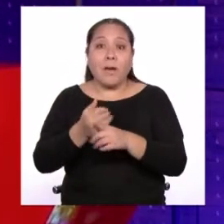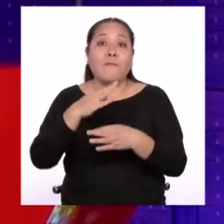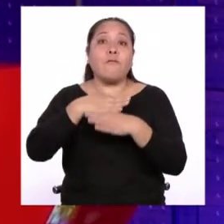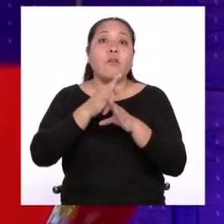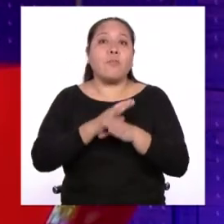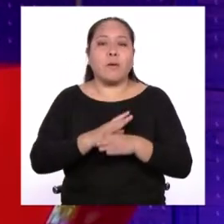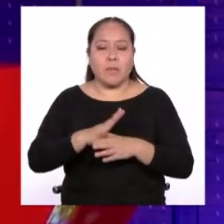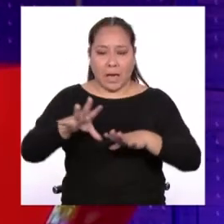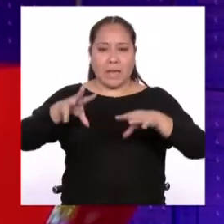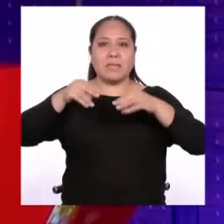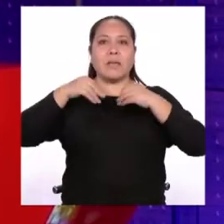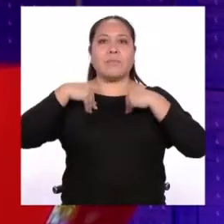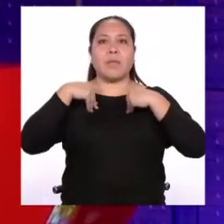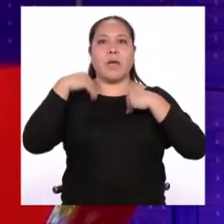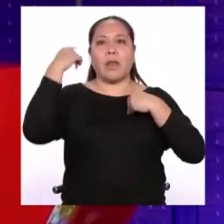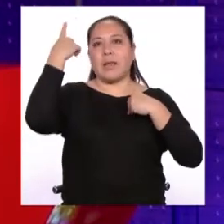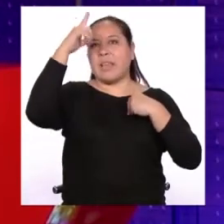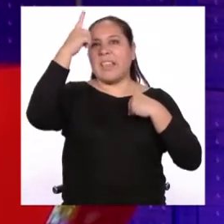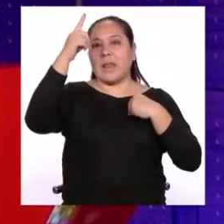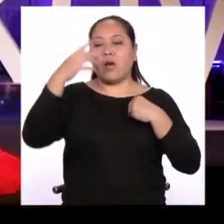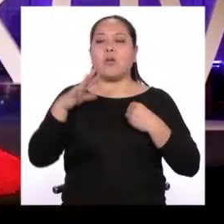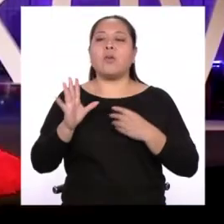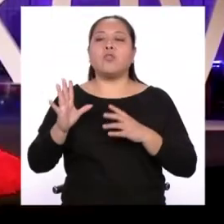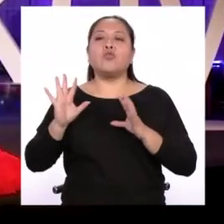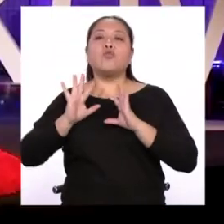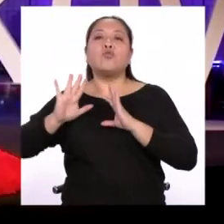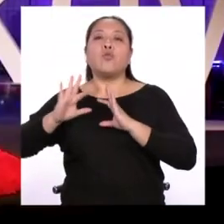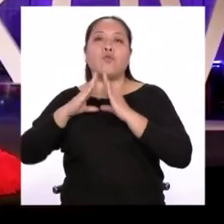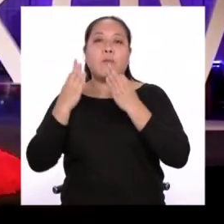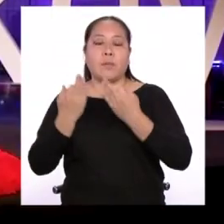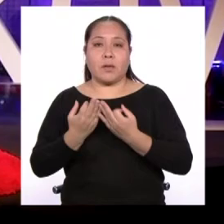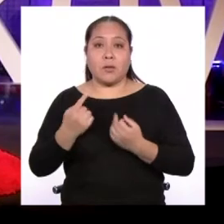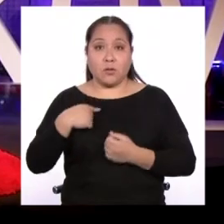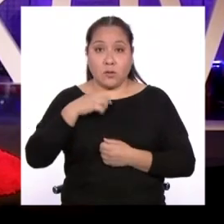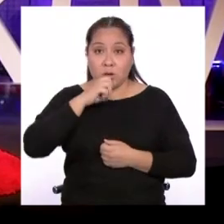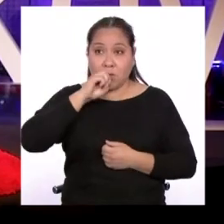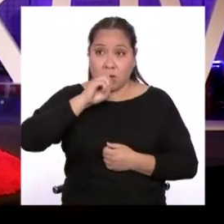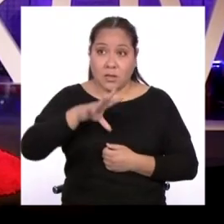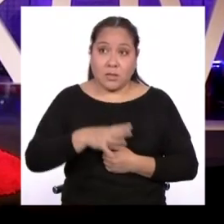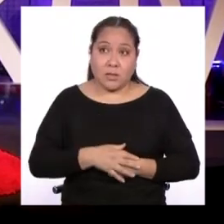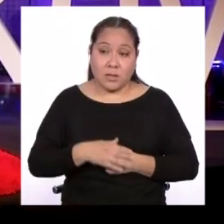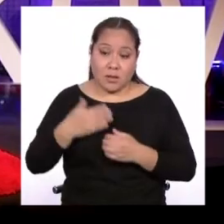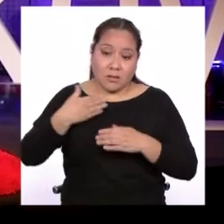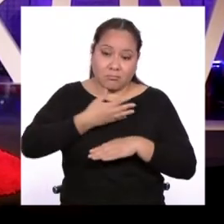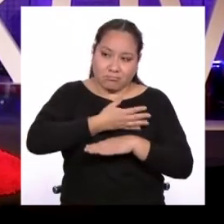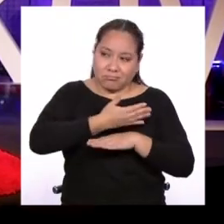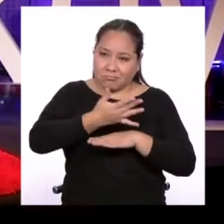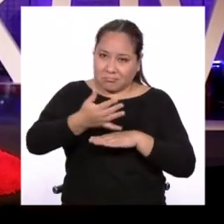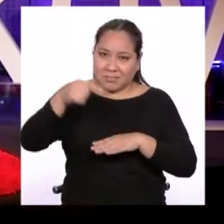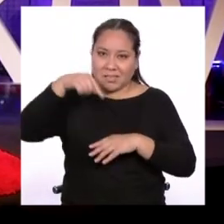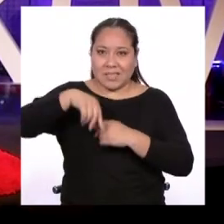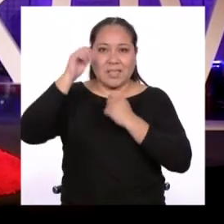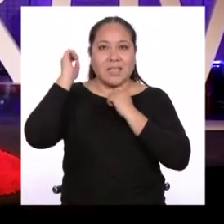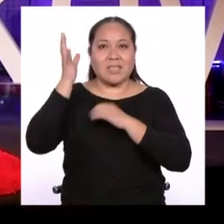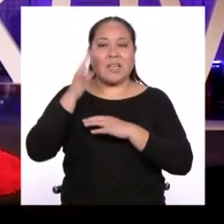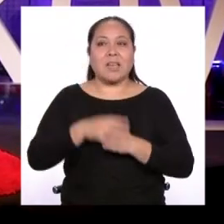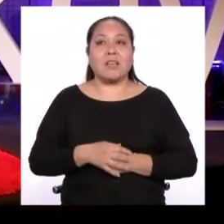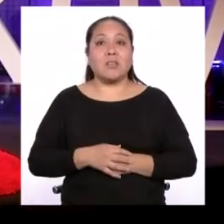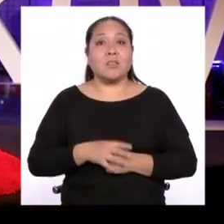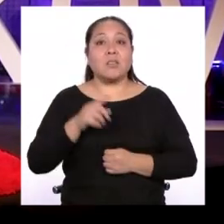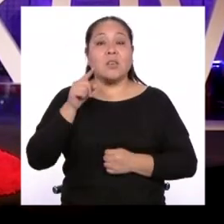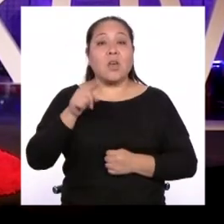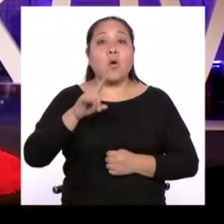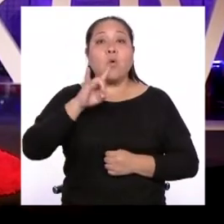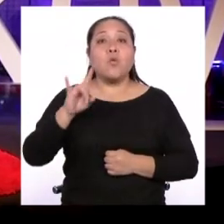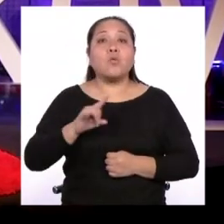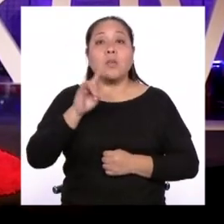el liderazgo de su éxito familiar. Lo que les he querido decir a lo largo de esta charla es que si